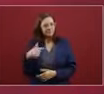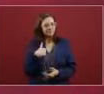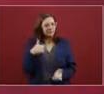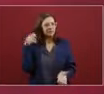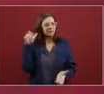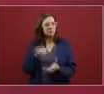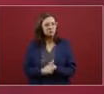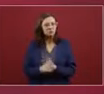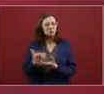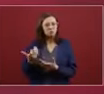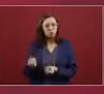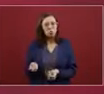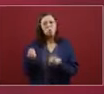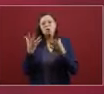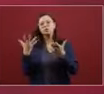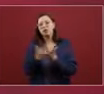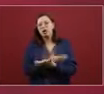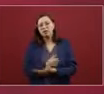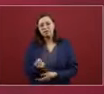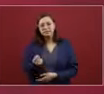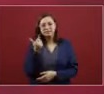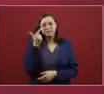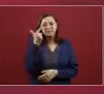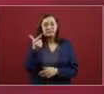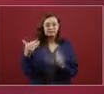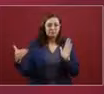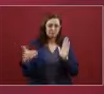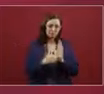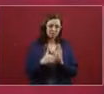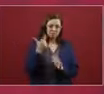gana 7,000 pesos